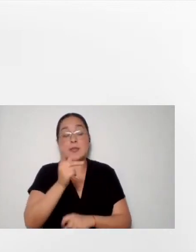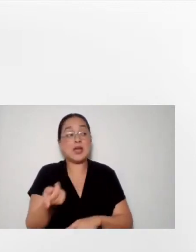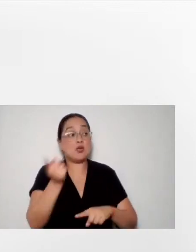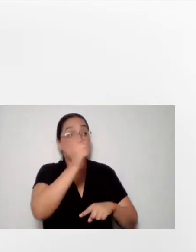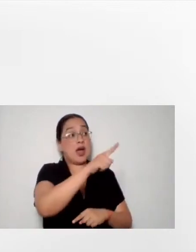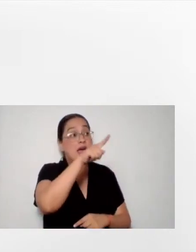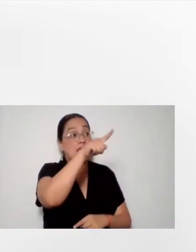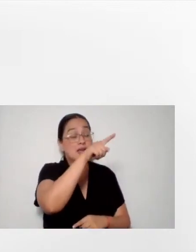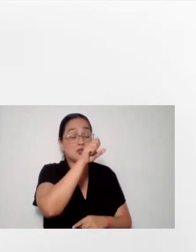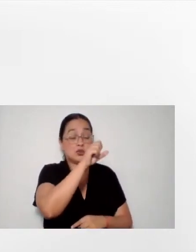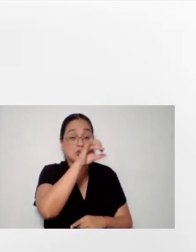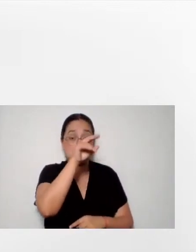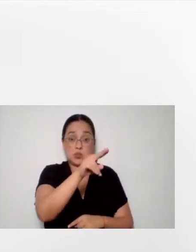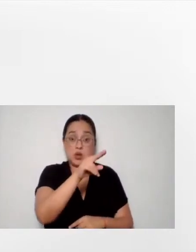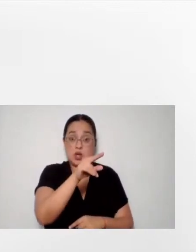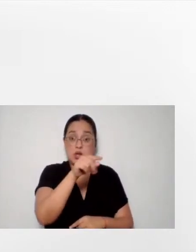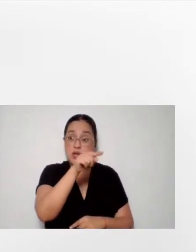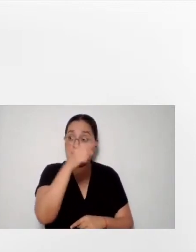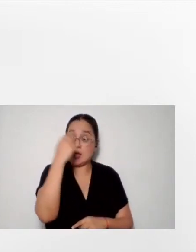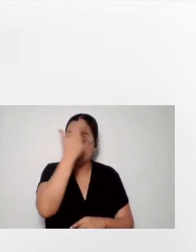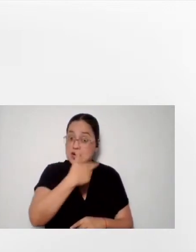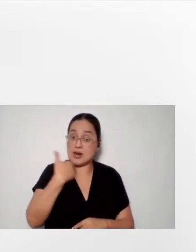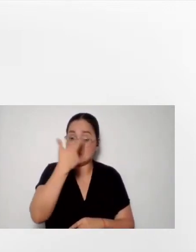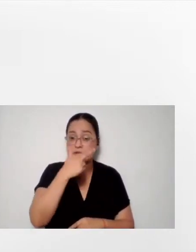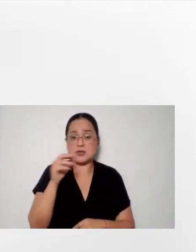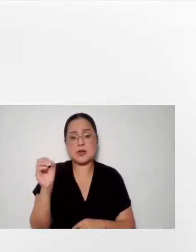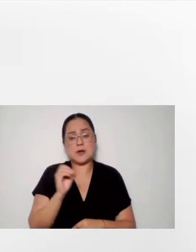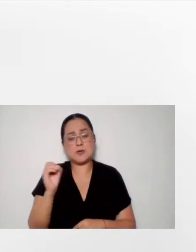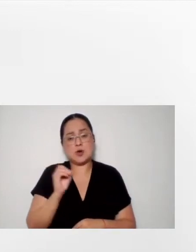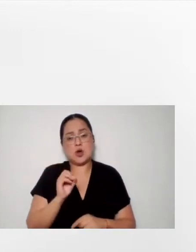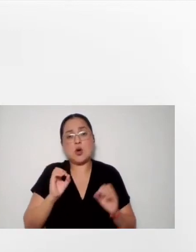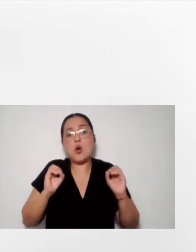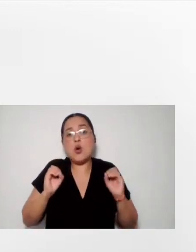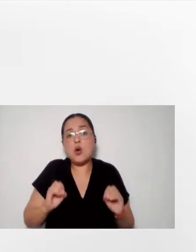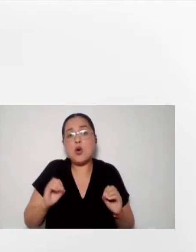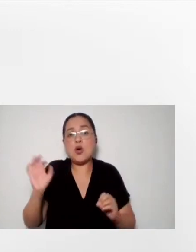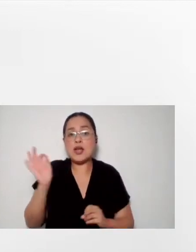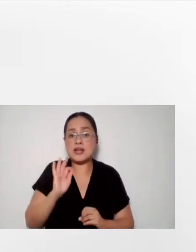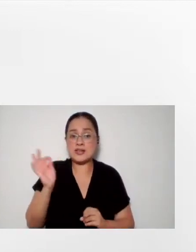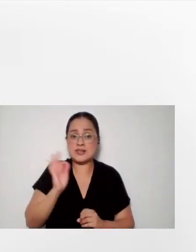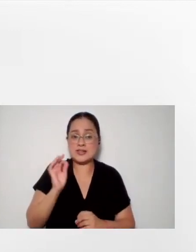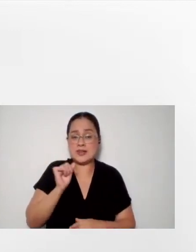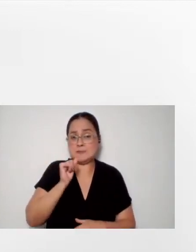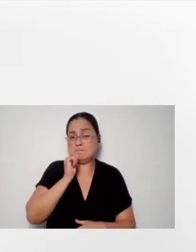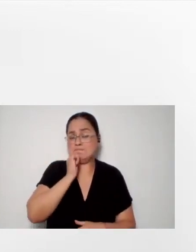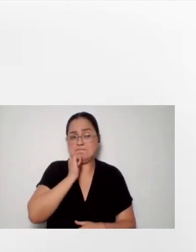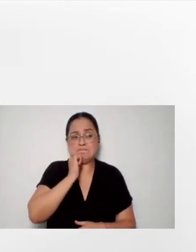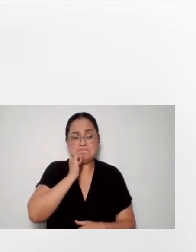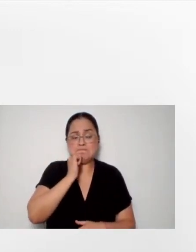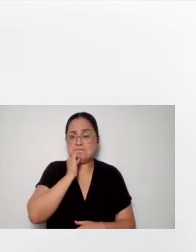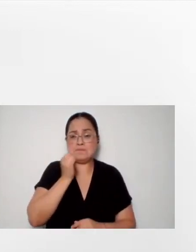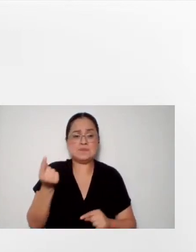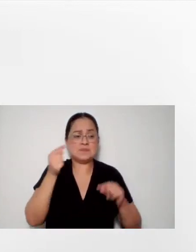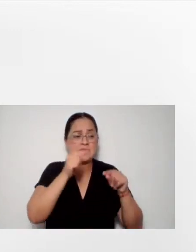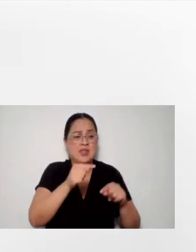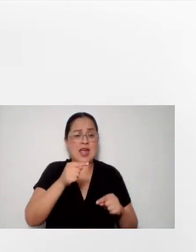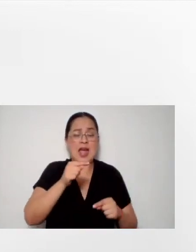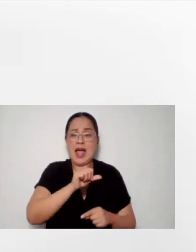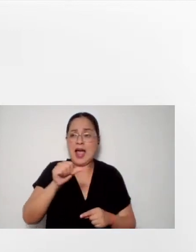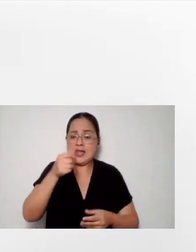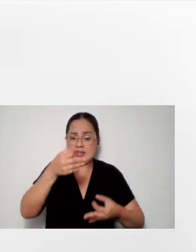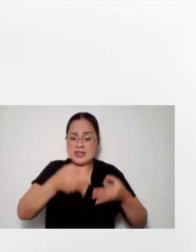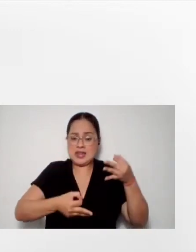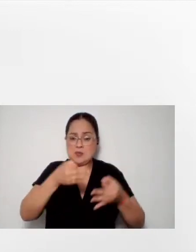por alguna razón, o como dice usted, tal vez no llegan ni siquiera esos casos